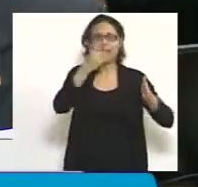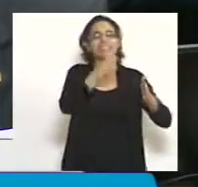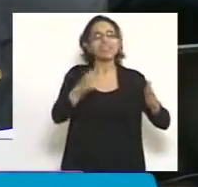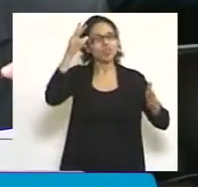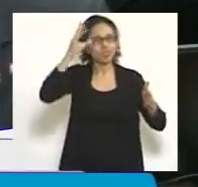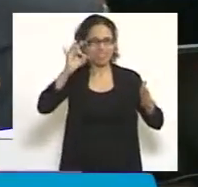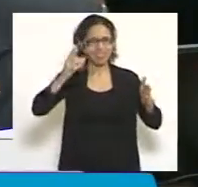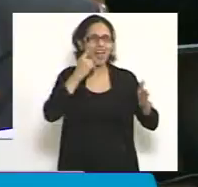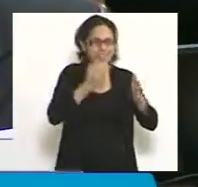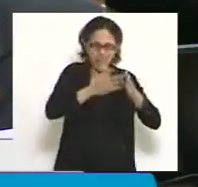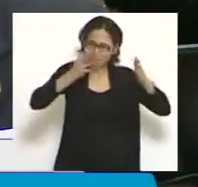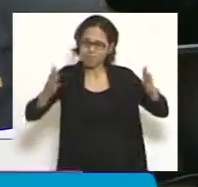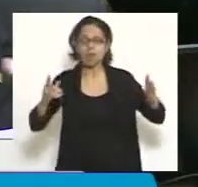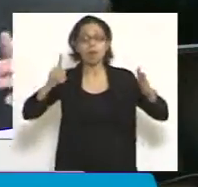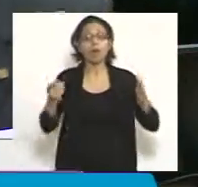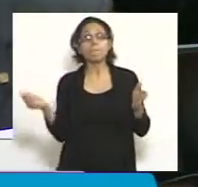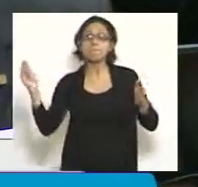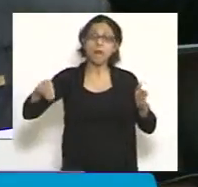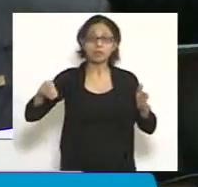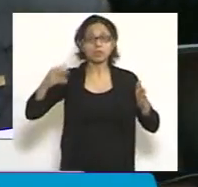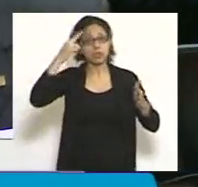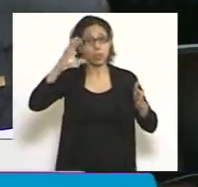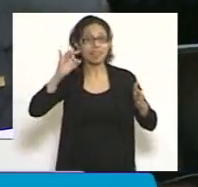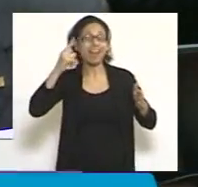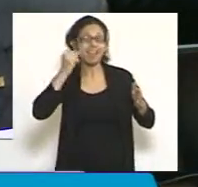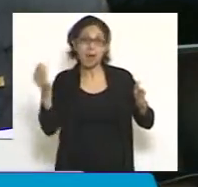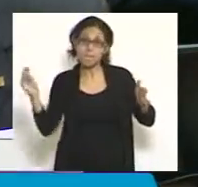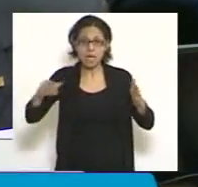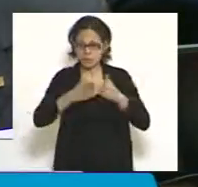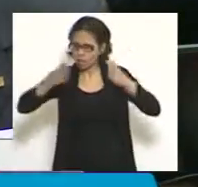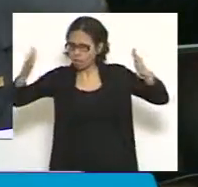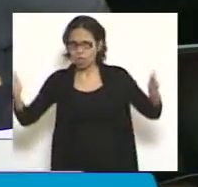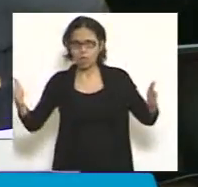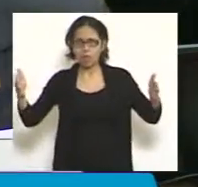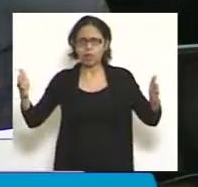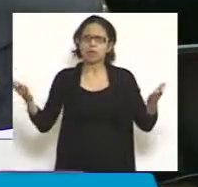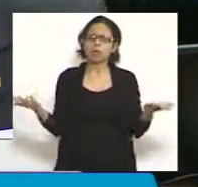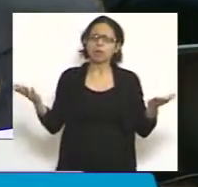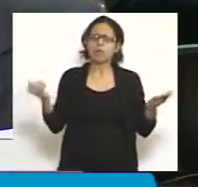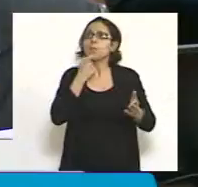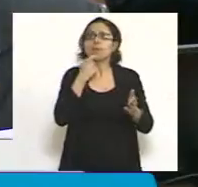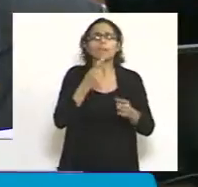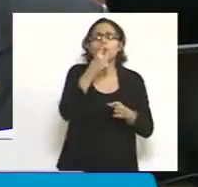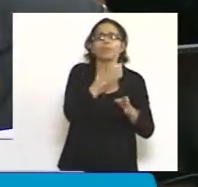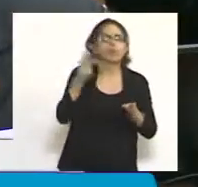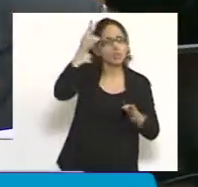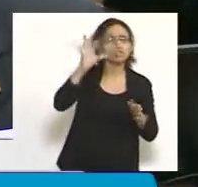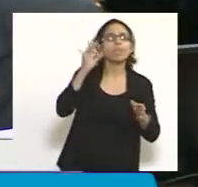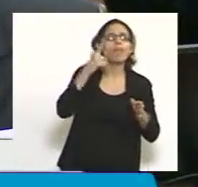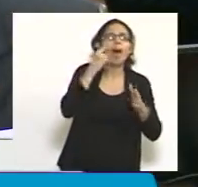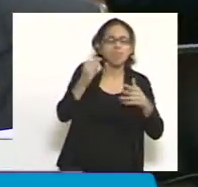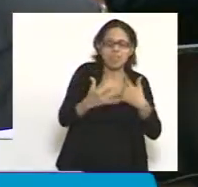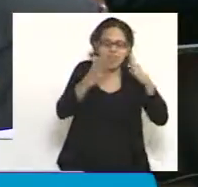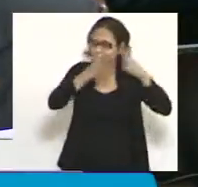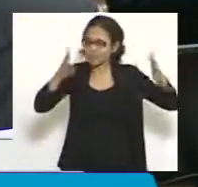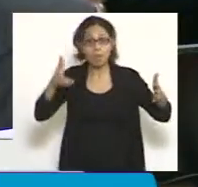más, lo cual hace 180 días. ¿Qué pasa en el caso de que en 180 días fenezca ese